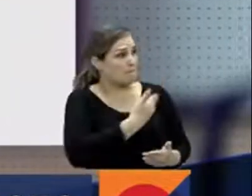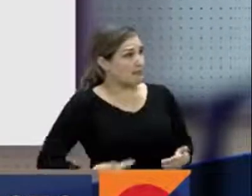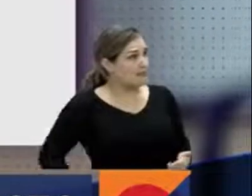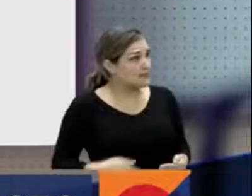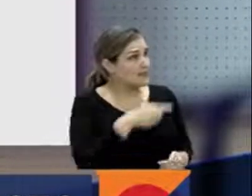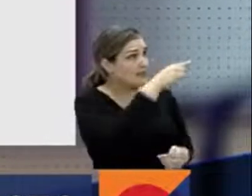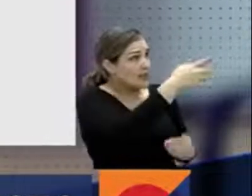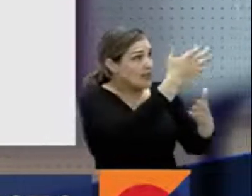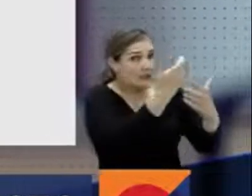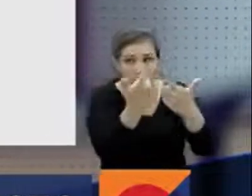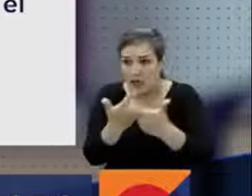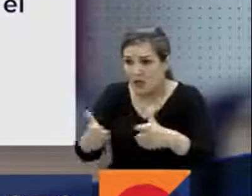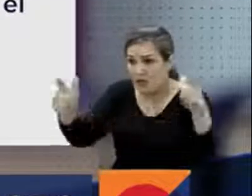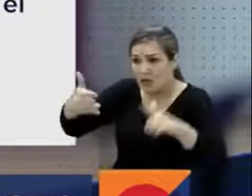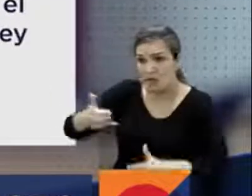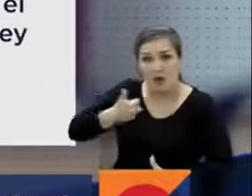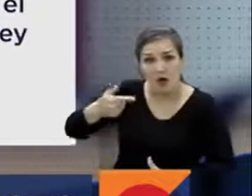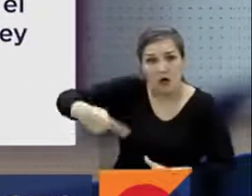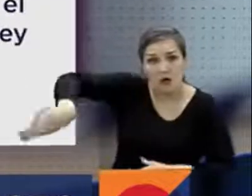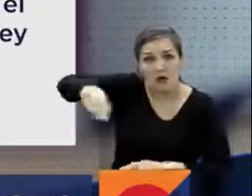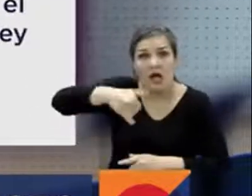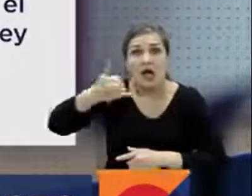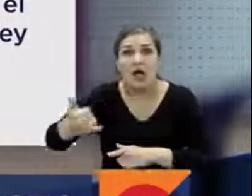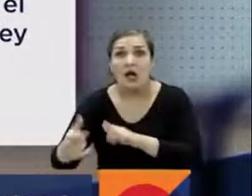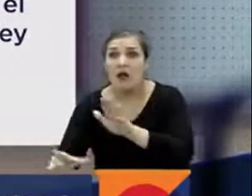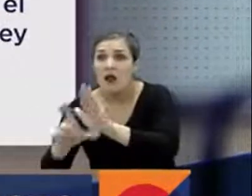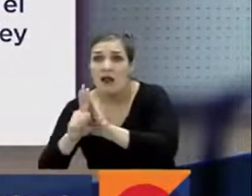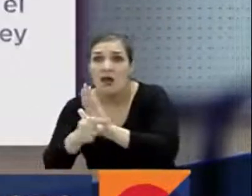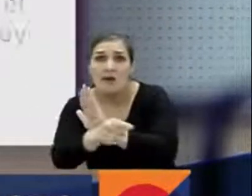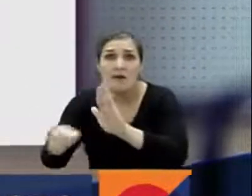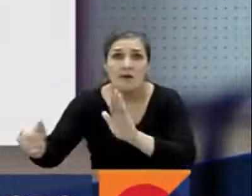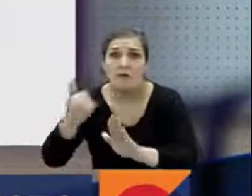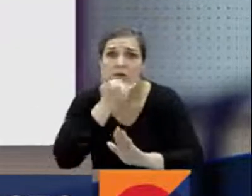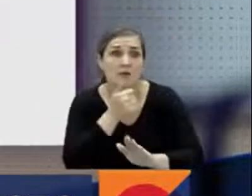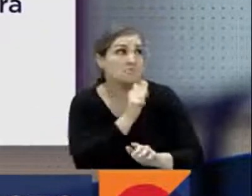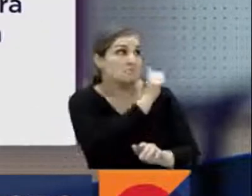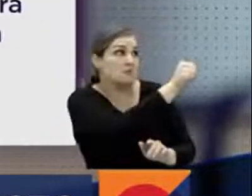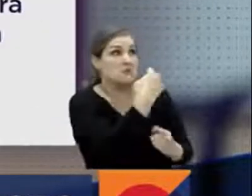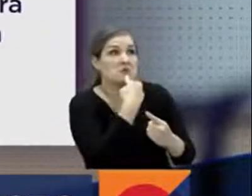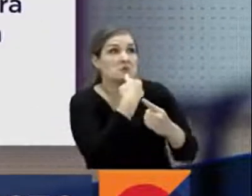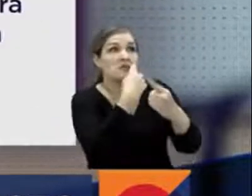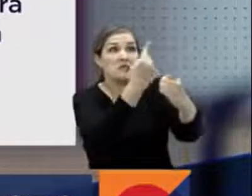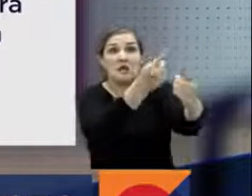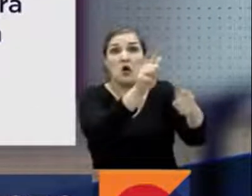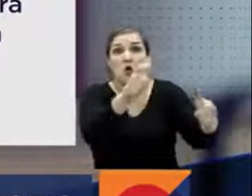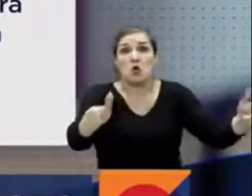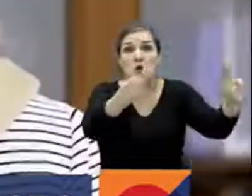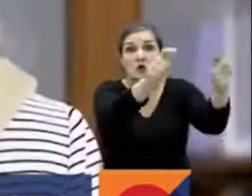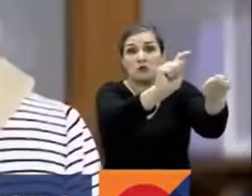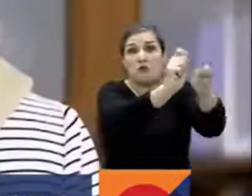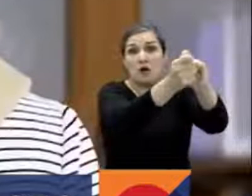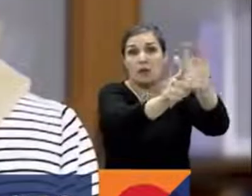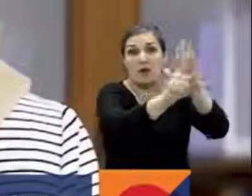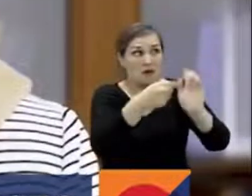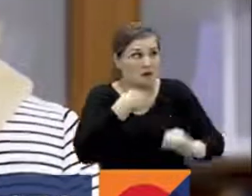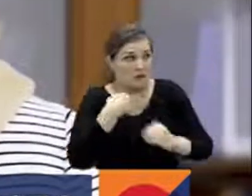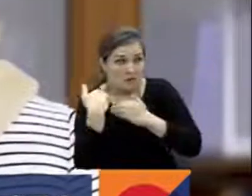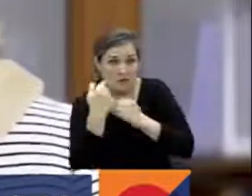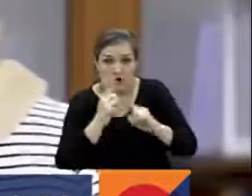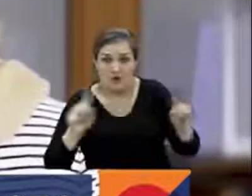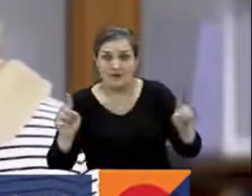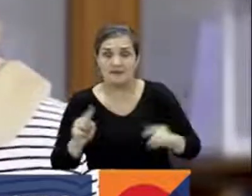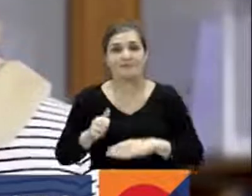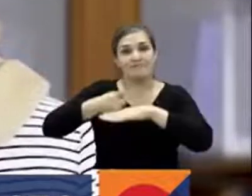buscar la liberación de jóvenes que cometieron delitos, debe pedirle el favor al Congreso que cambie la ley y no al fiscal general. La procuradora